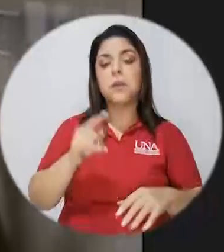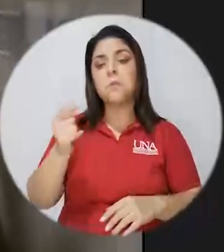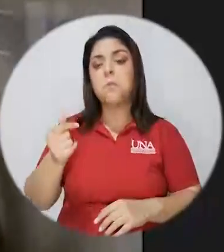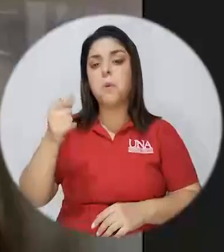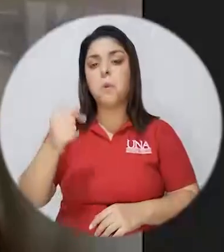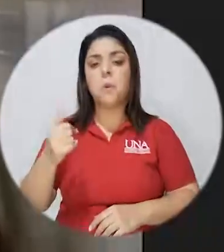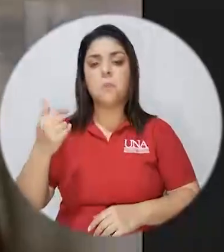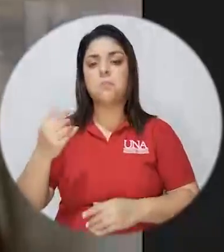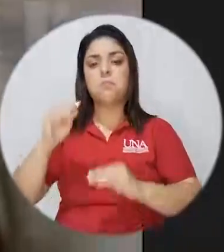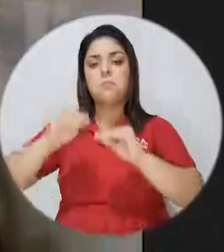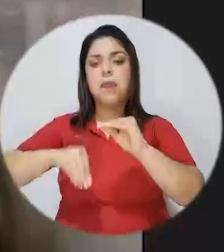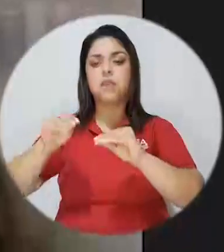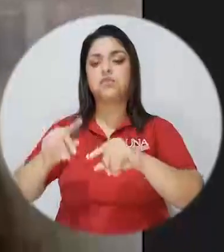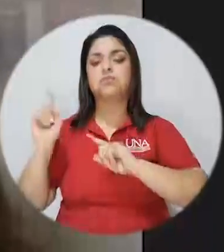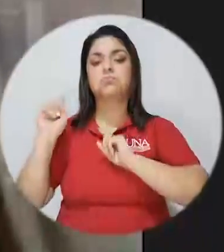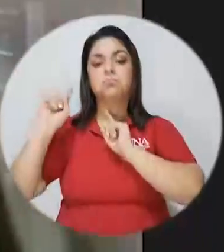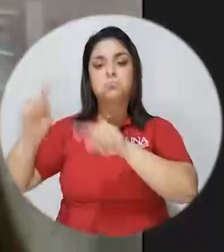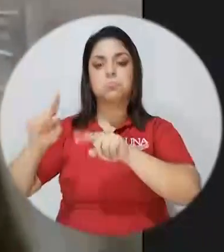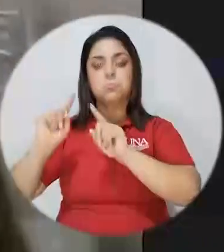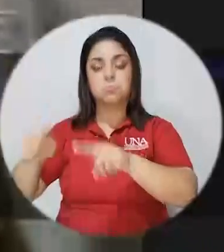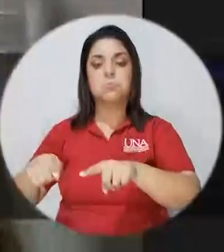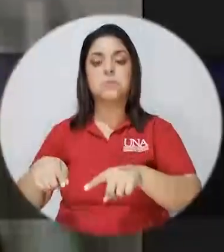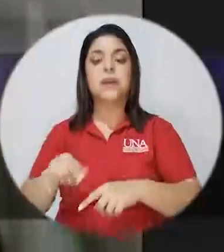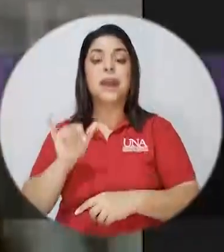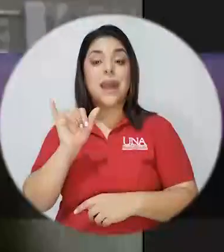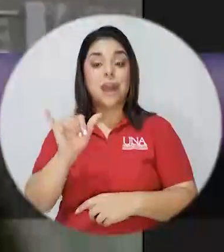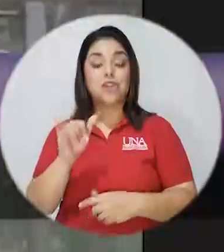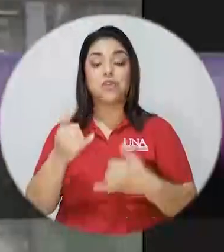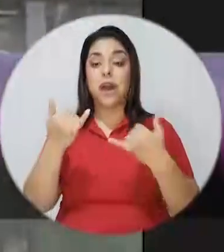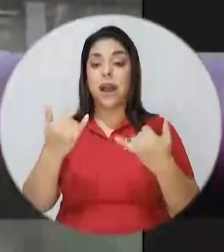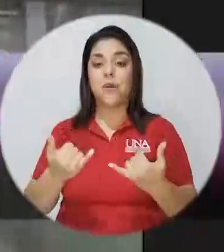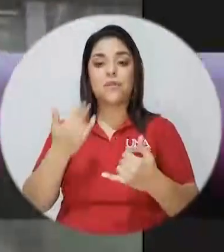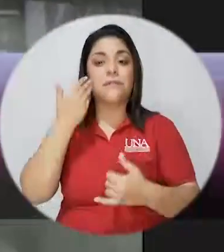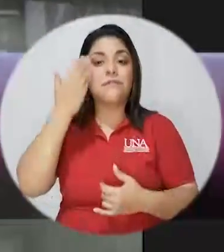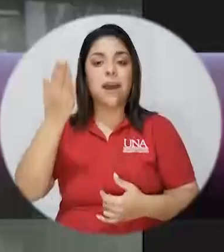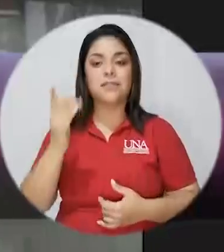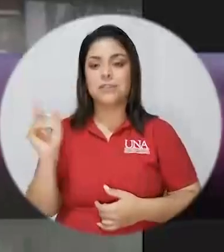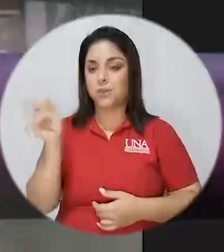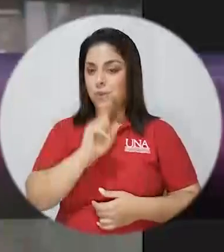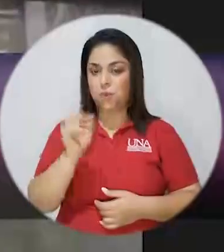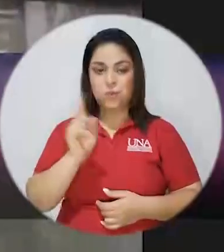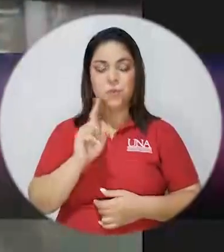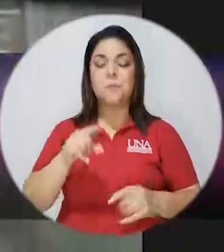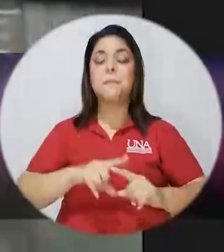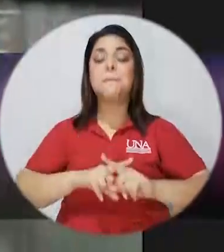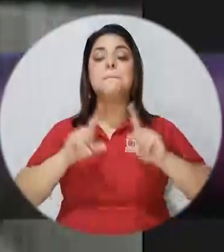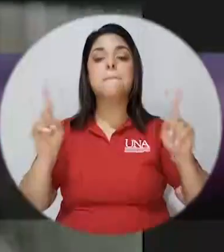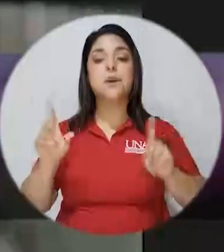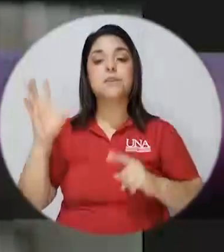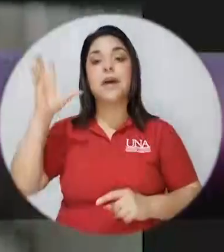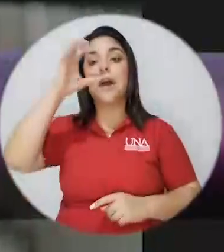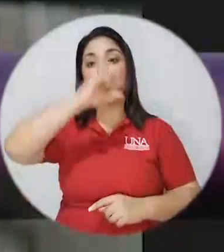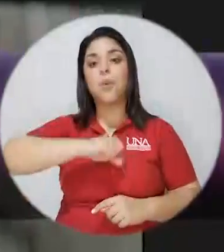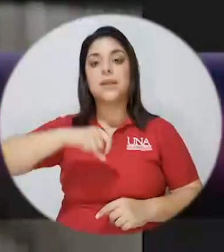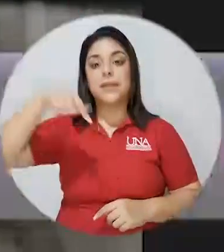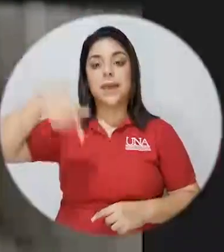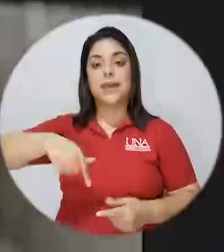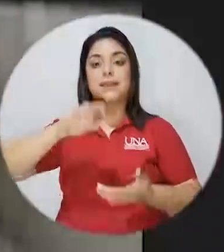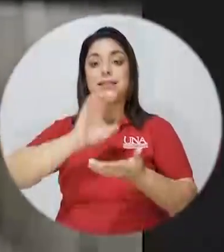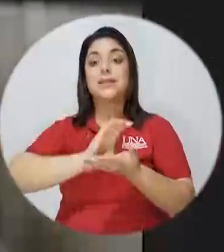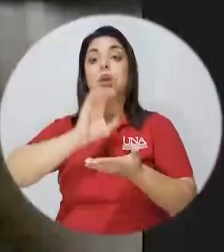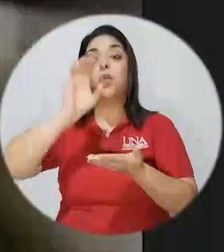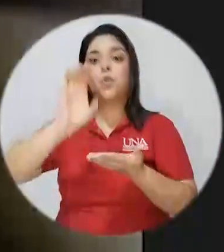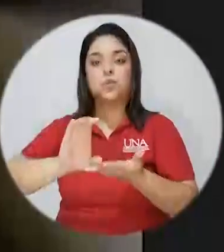digitales y dejar menos canales presenciales. Entonces, ha sido un shock, no ha sido fácil, pero también se han dado cuenta en este